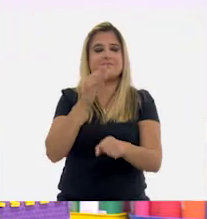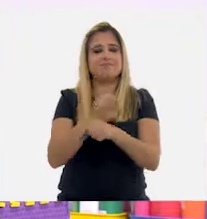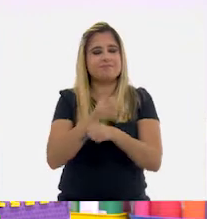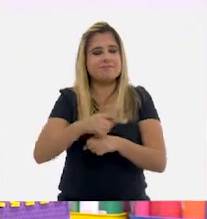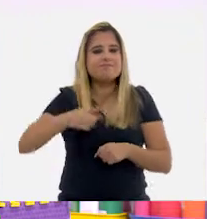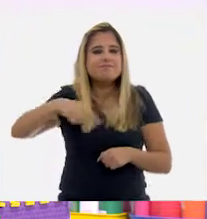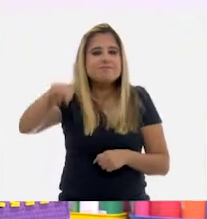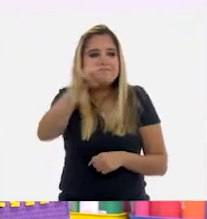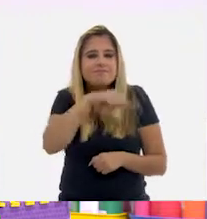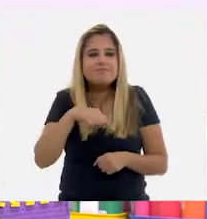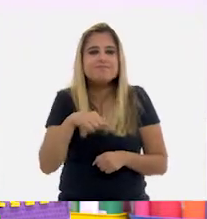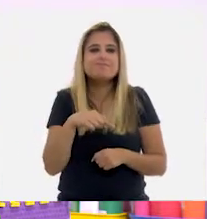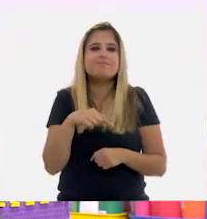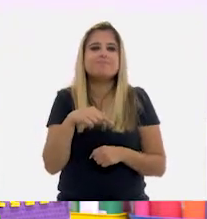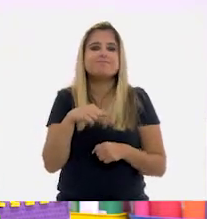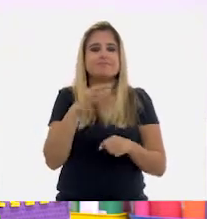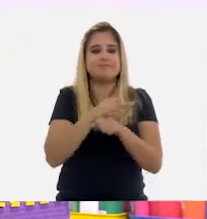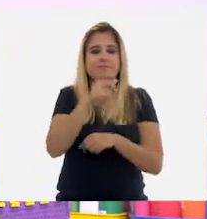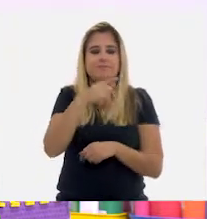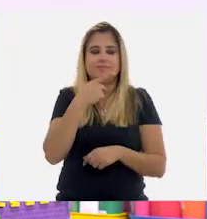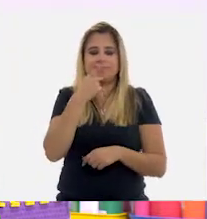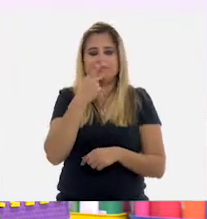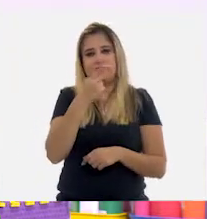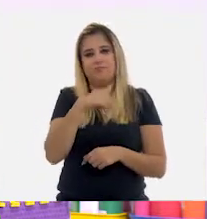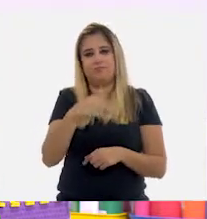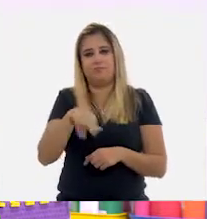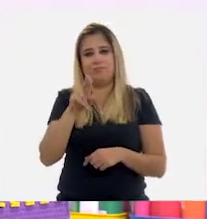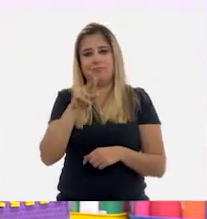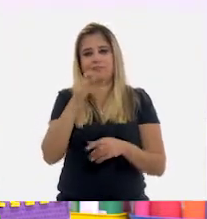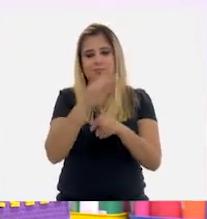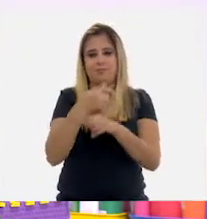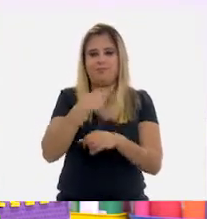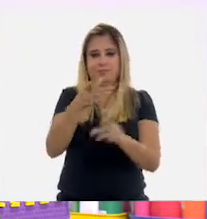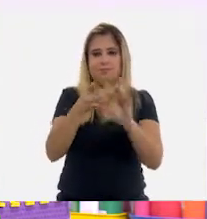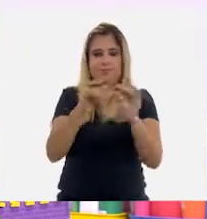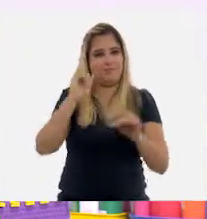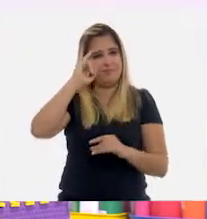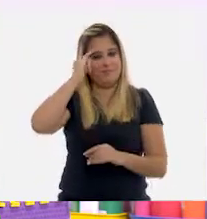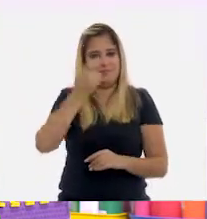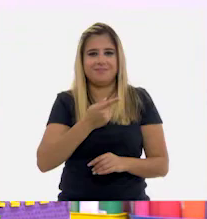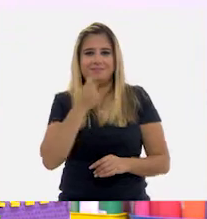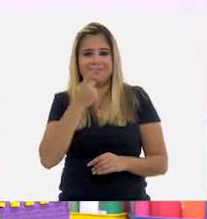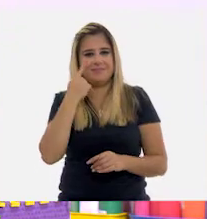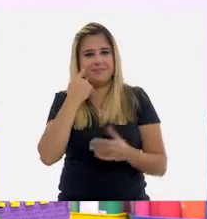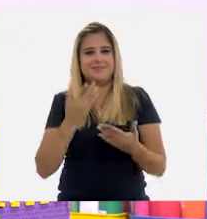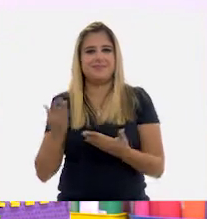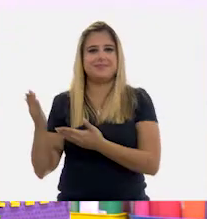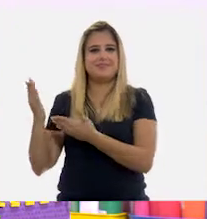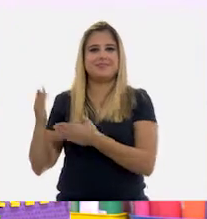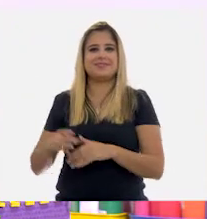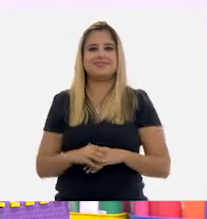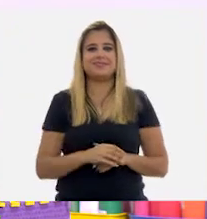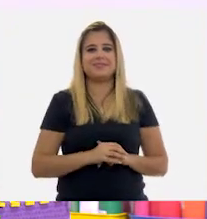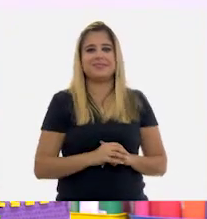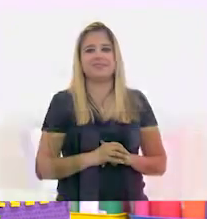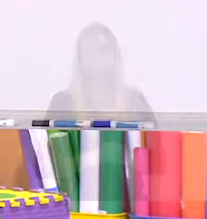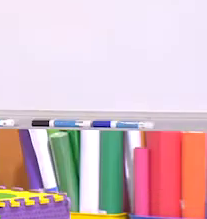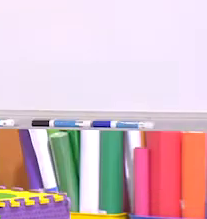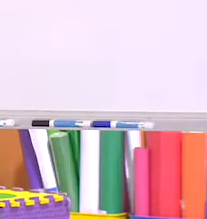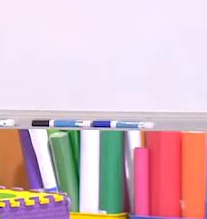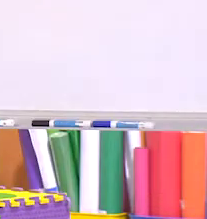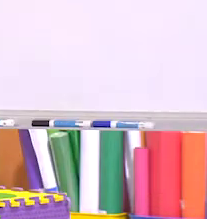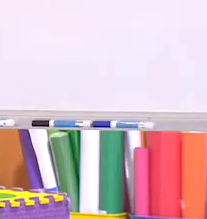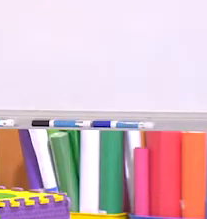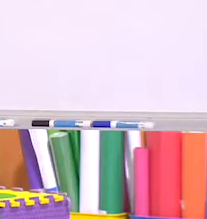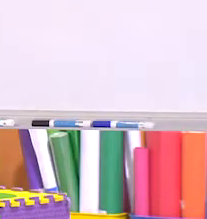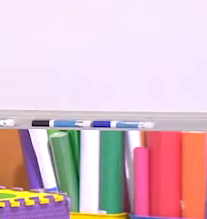que, pues, hablamos la lengua. ¡Sale! Gaji, antes te he ido a pedir paña. Da con gino